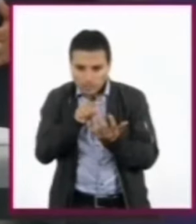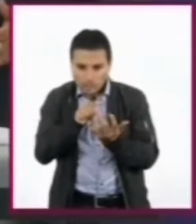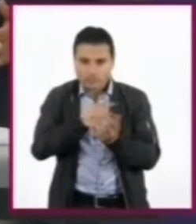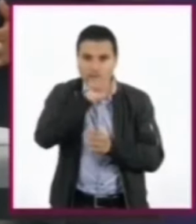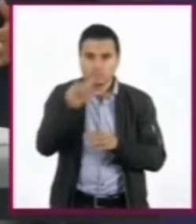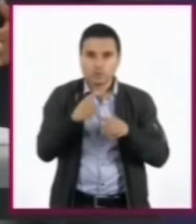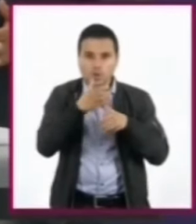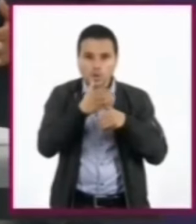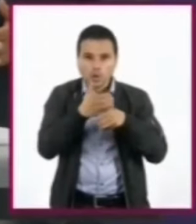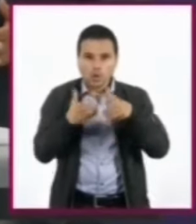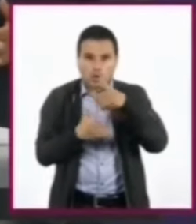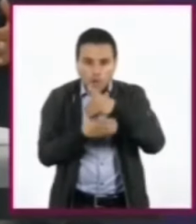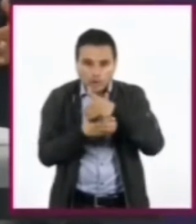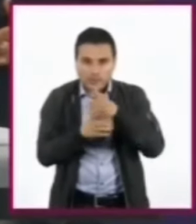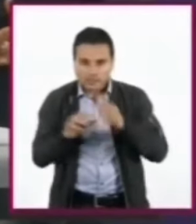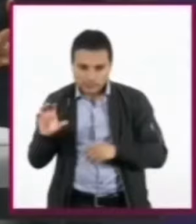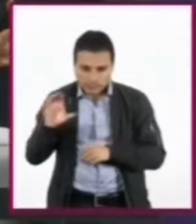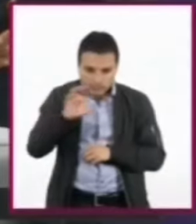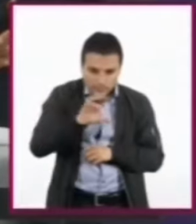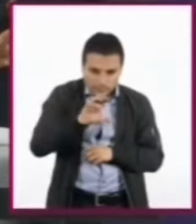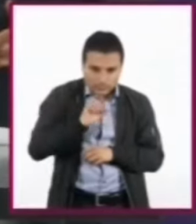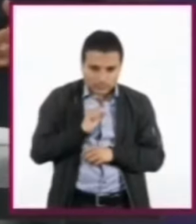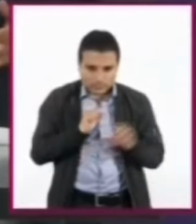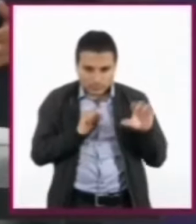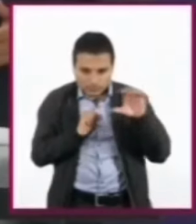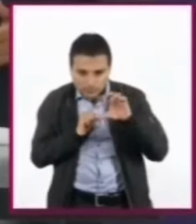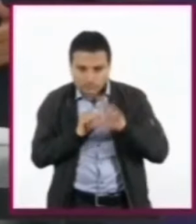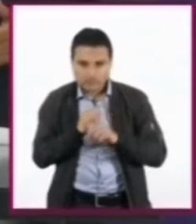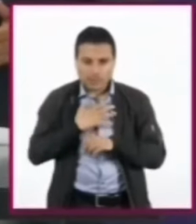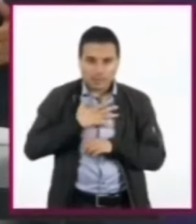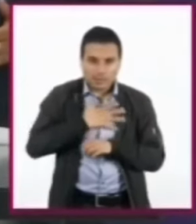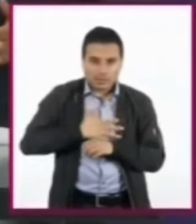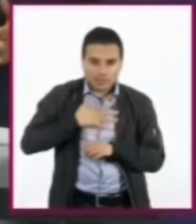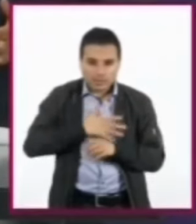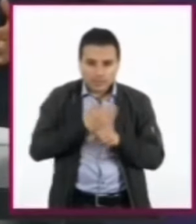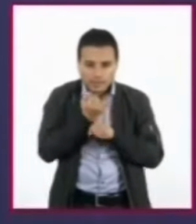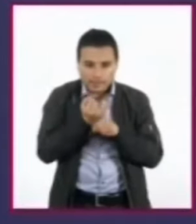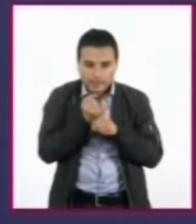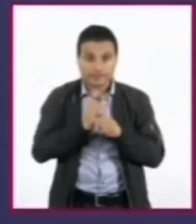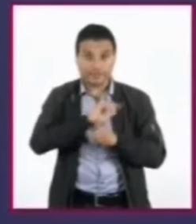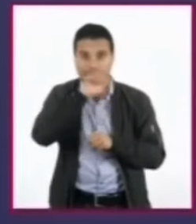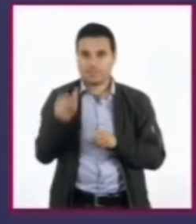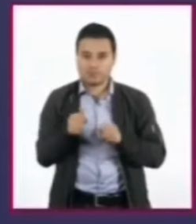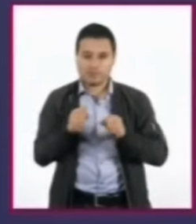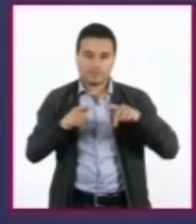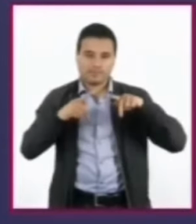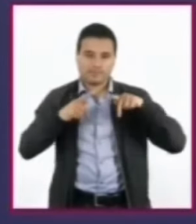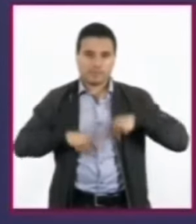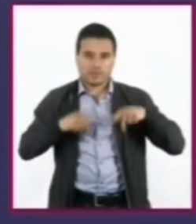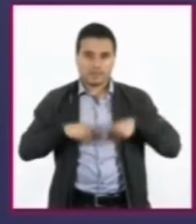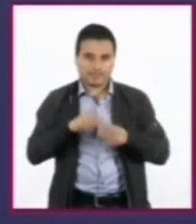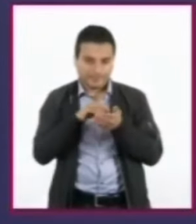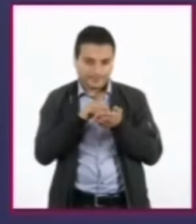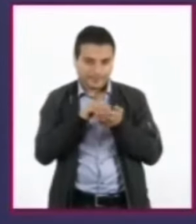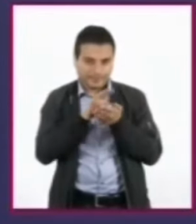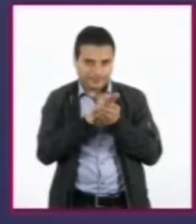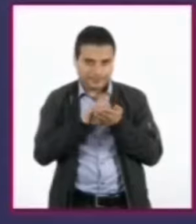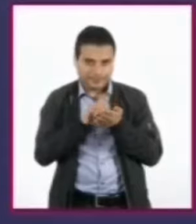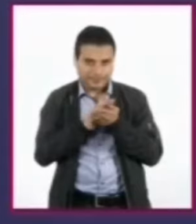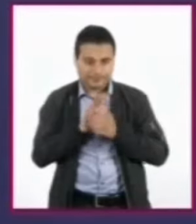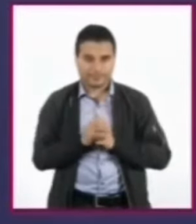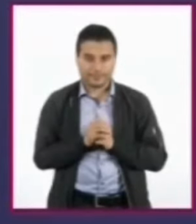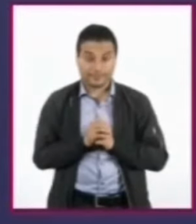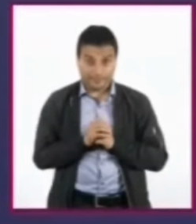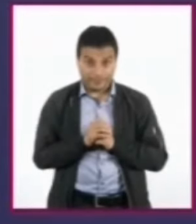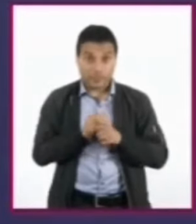materiales. A lo largo del tiempo surgieron distintas explicaciones a estos fenómenos. Hay muchos productos que se transforman en